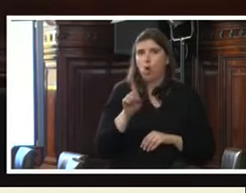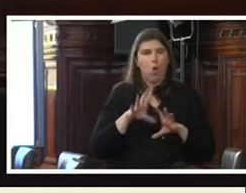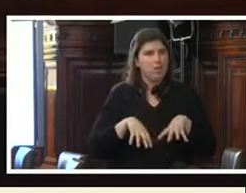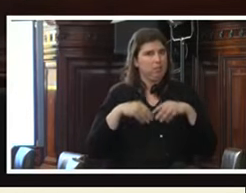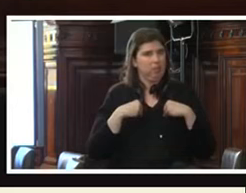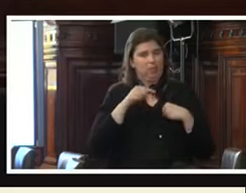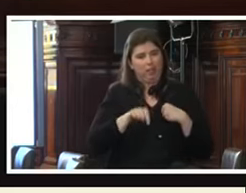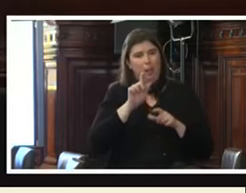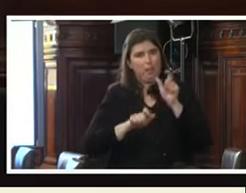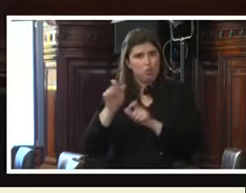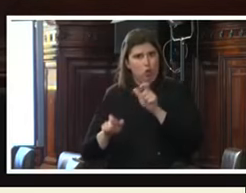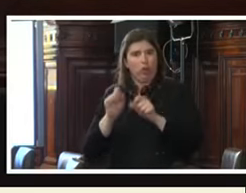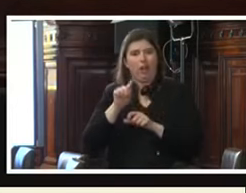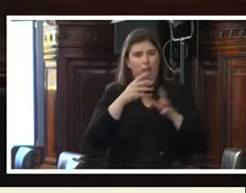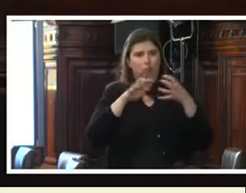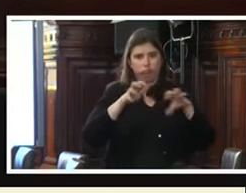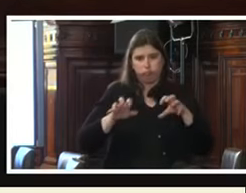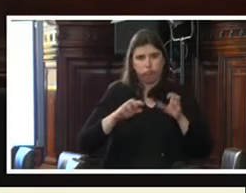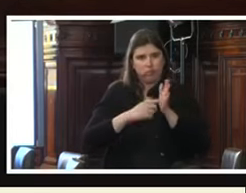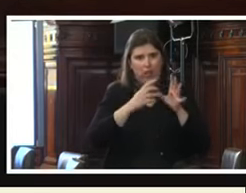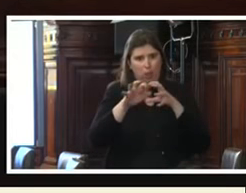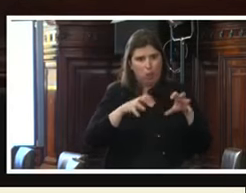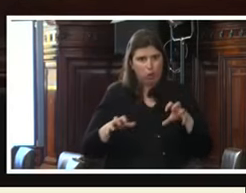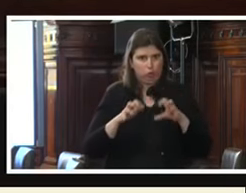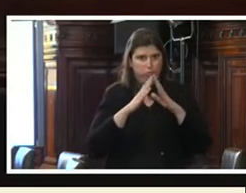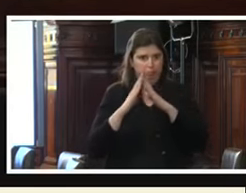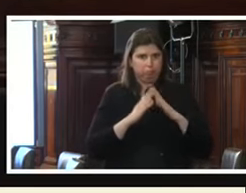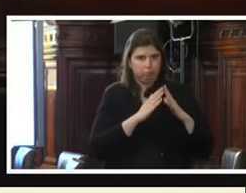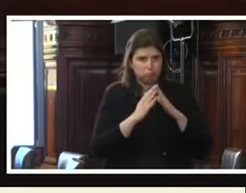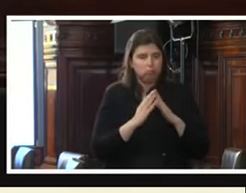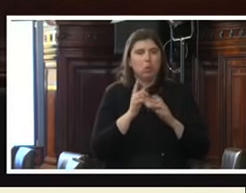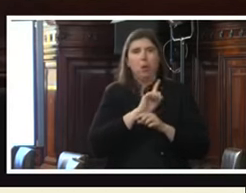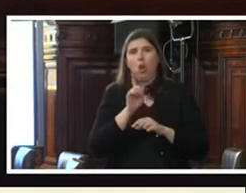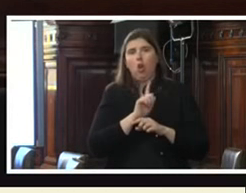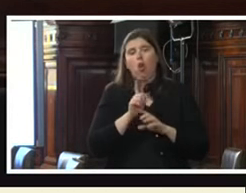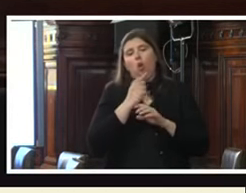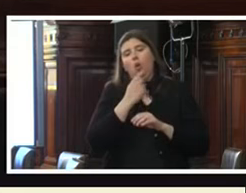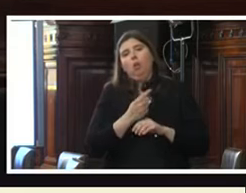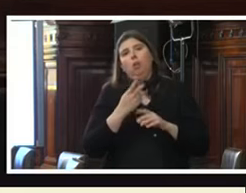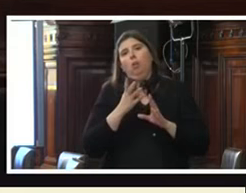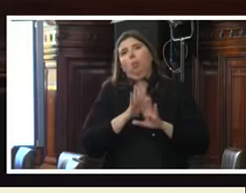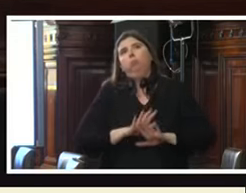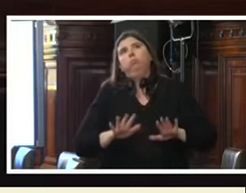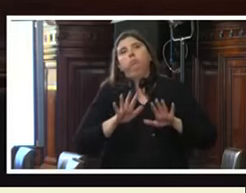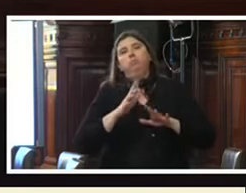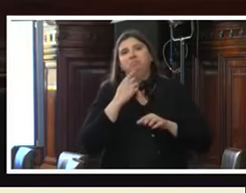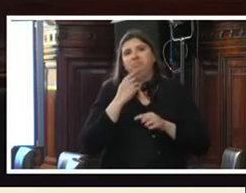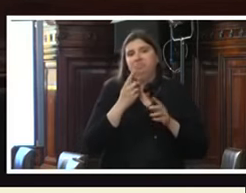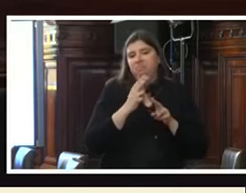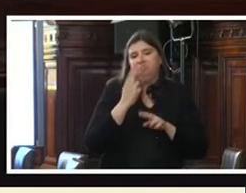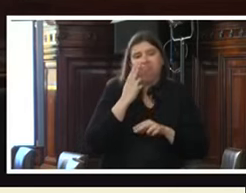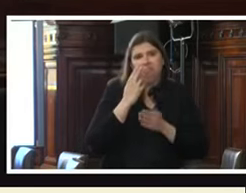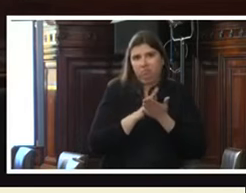lg vete en su centro a fin de no afectar la paz de las demás personas usuarias o residentes de las instalaciones como agravante cabe